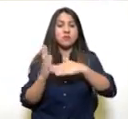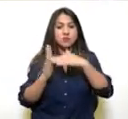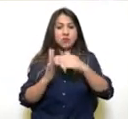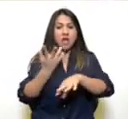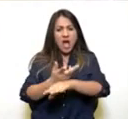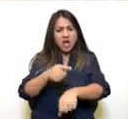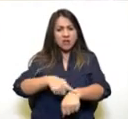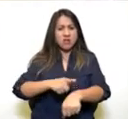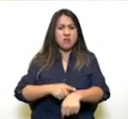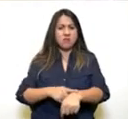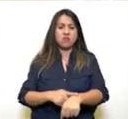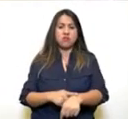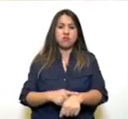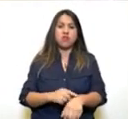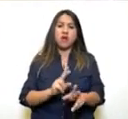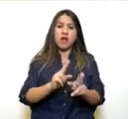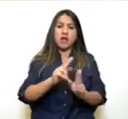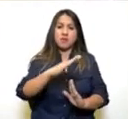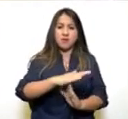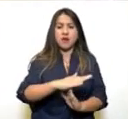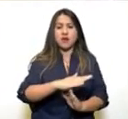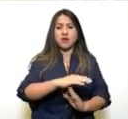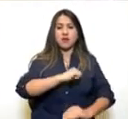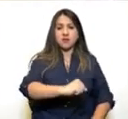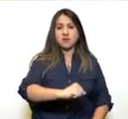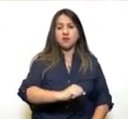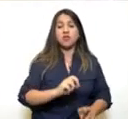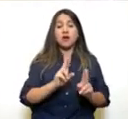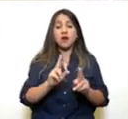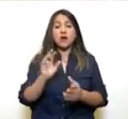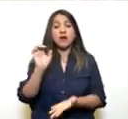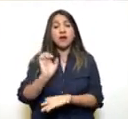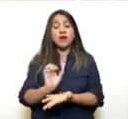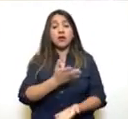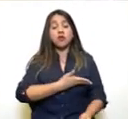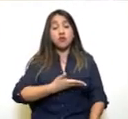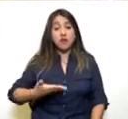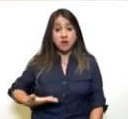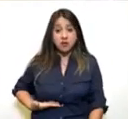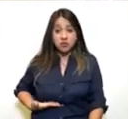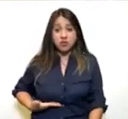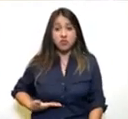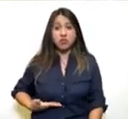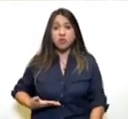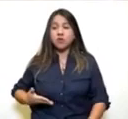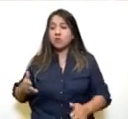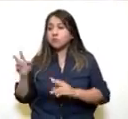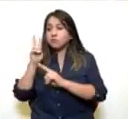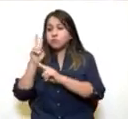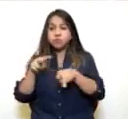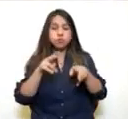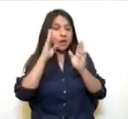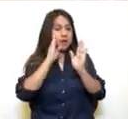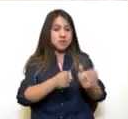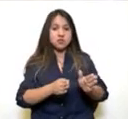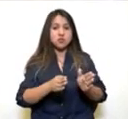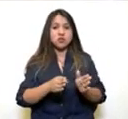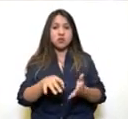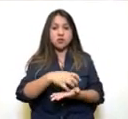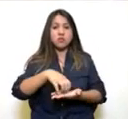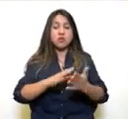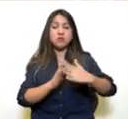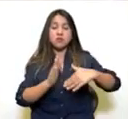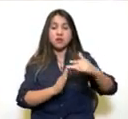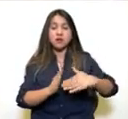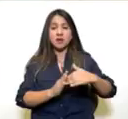tiempo de parar esto y de que el gobierno ponga atención porque no queremos ser